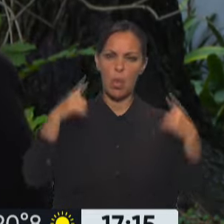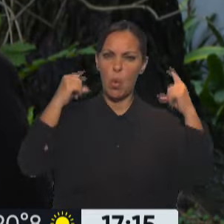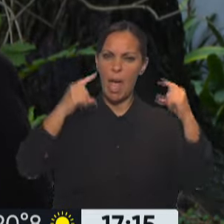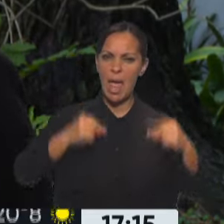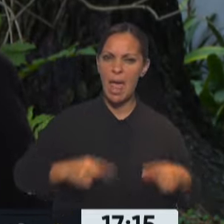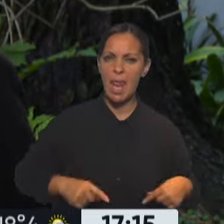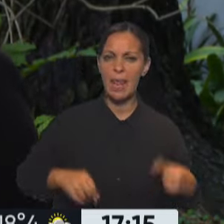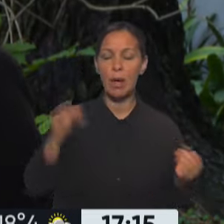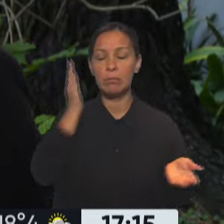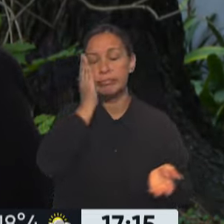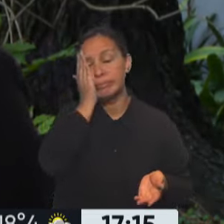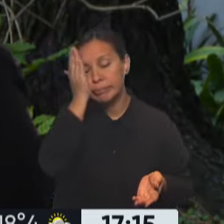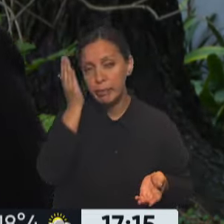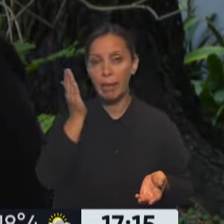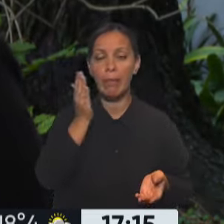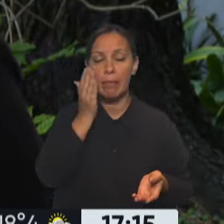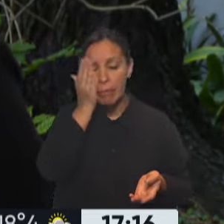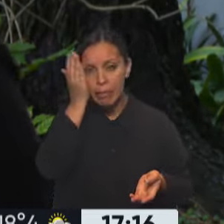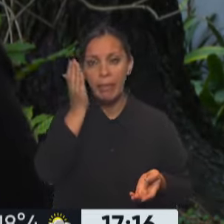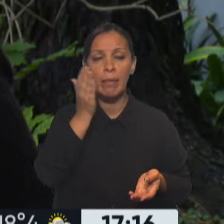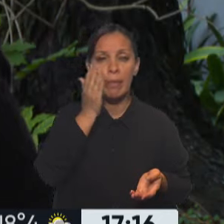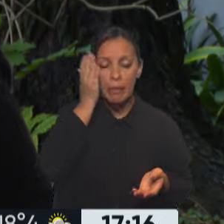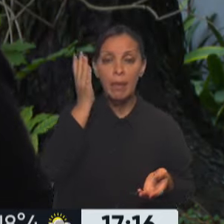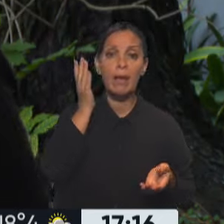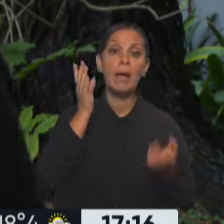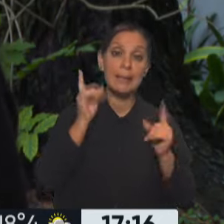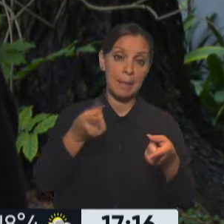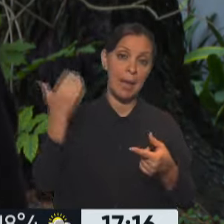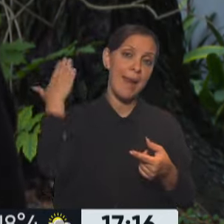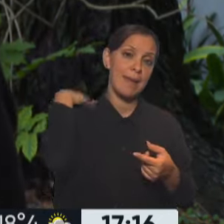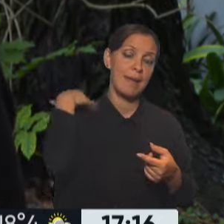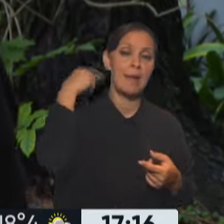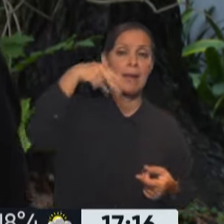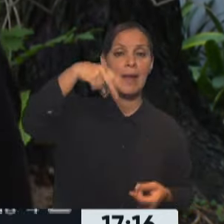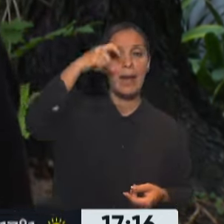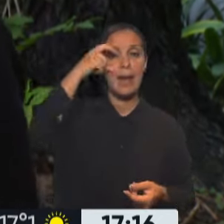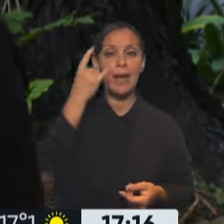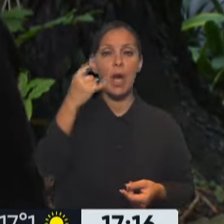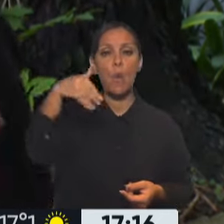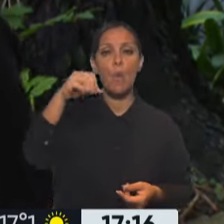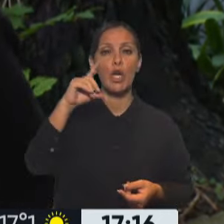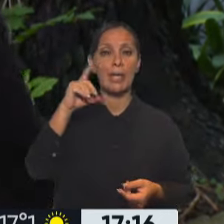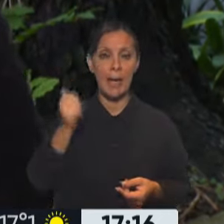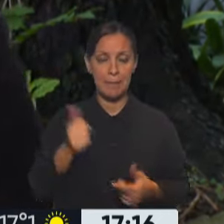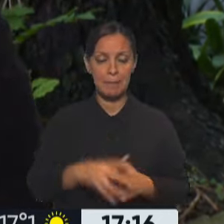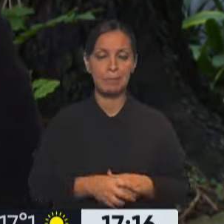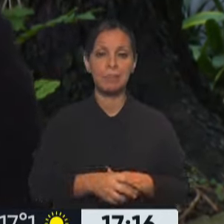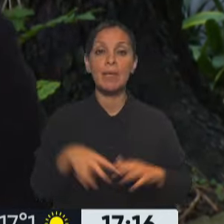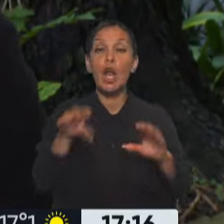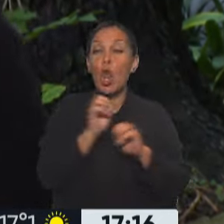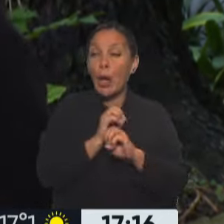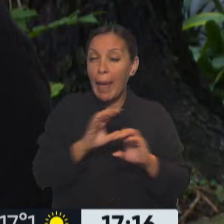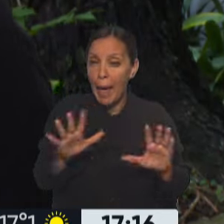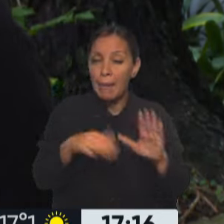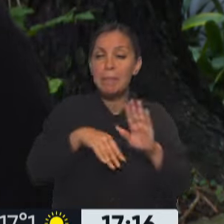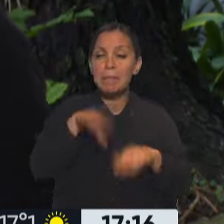somnolencia, síntomas neurológicos y neumonía. Lo limitante, lo grave de la psitacosis en